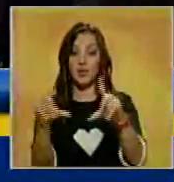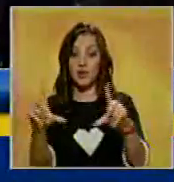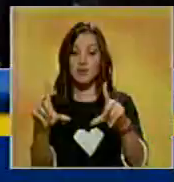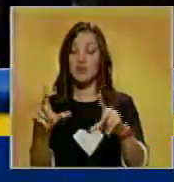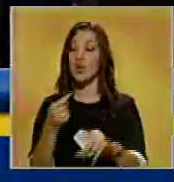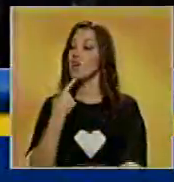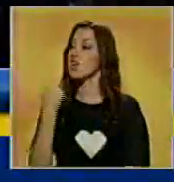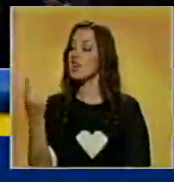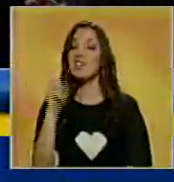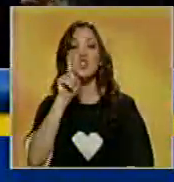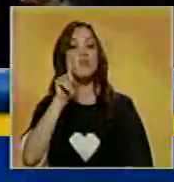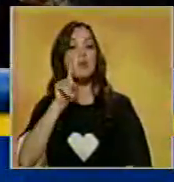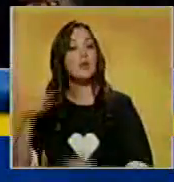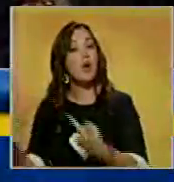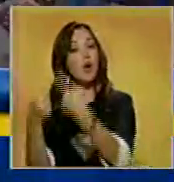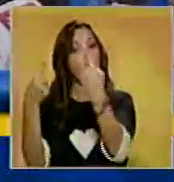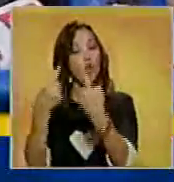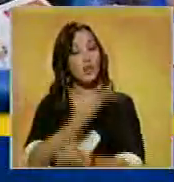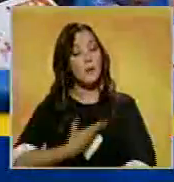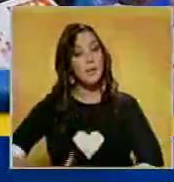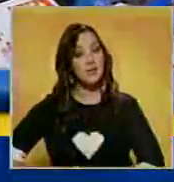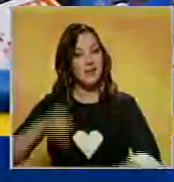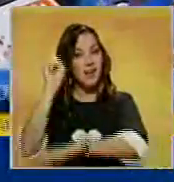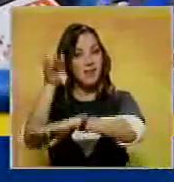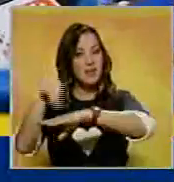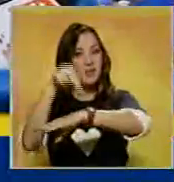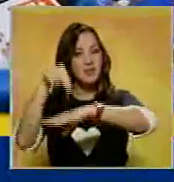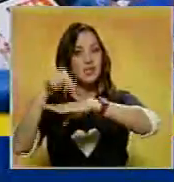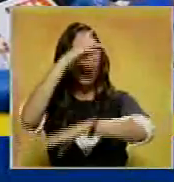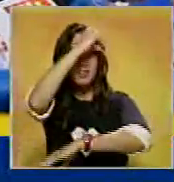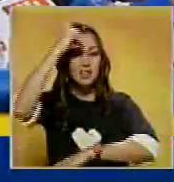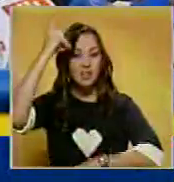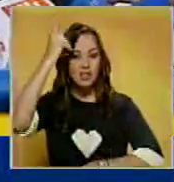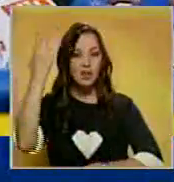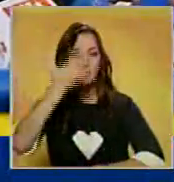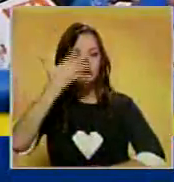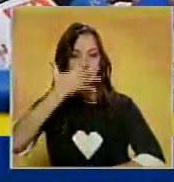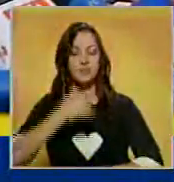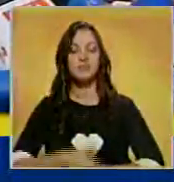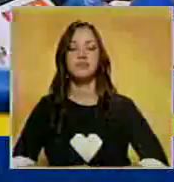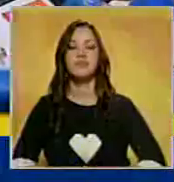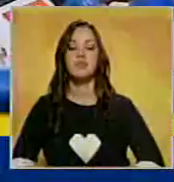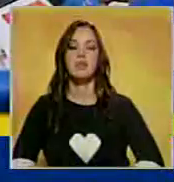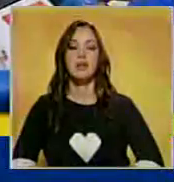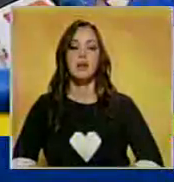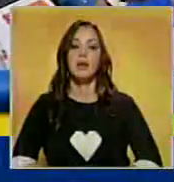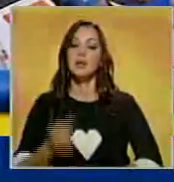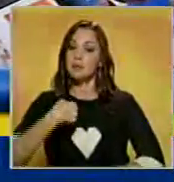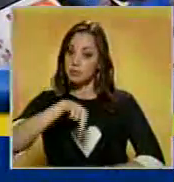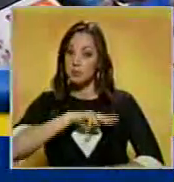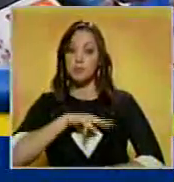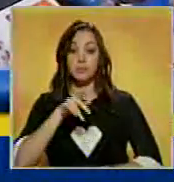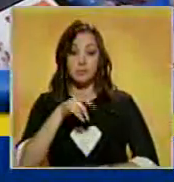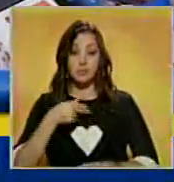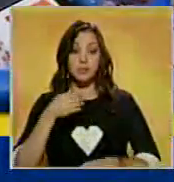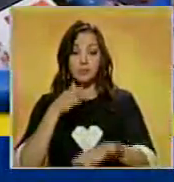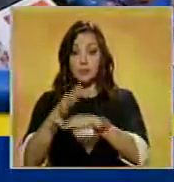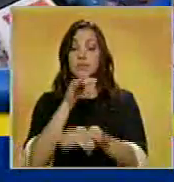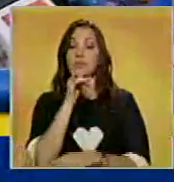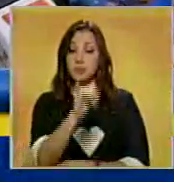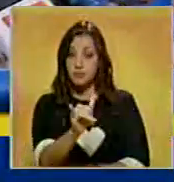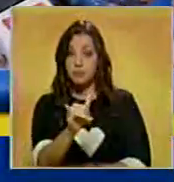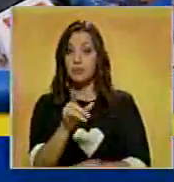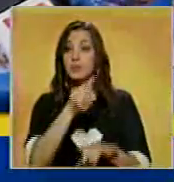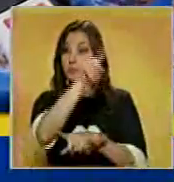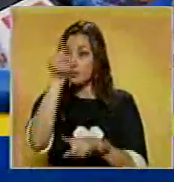al presidente del Poder Legislativo. Hacer lo propio con esos medios internacionales que han tratado de